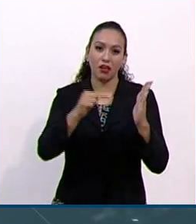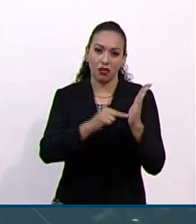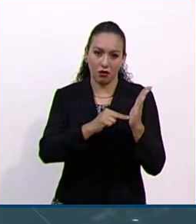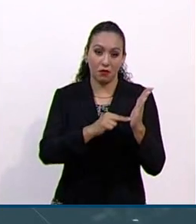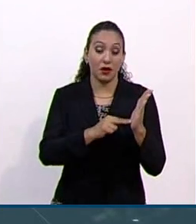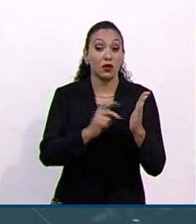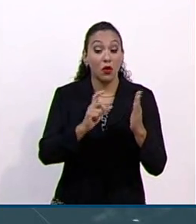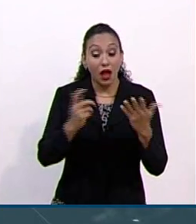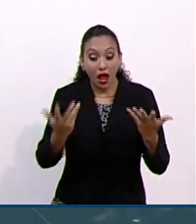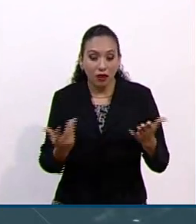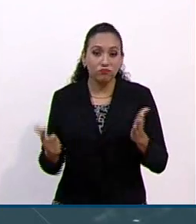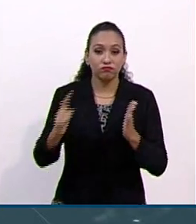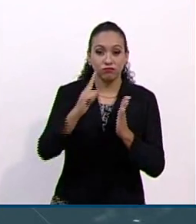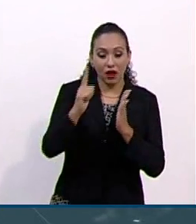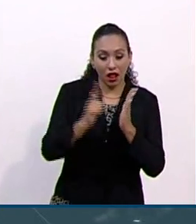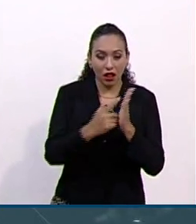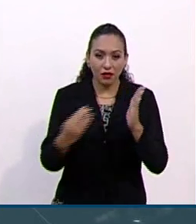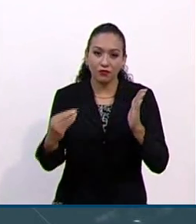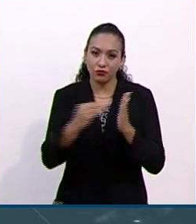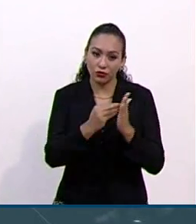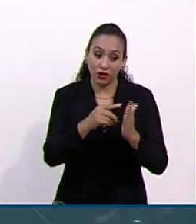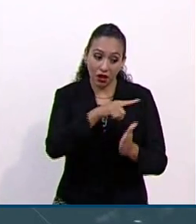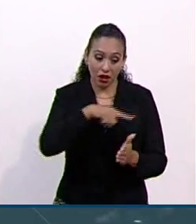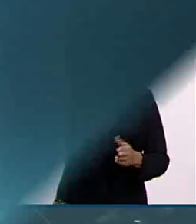el ministro Lainez Potisek.